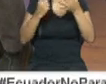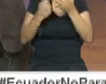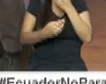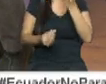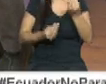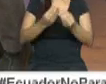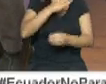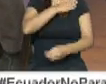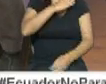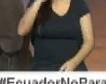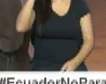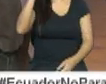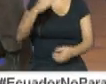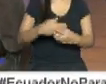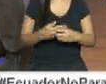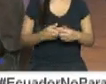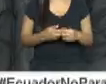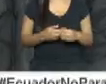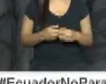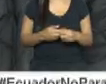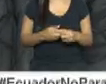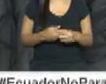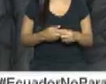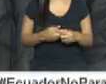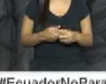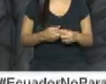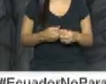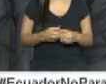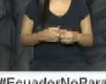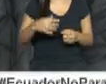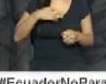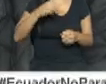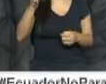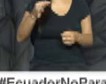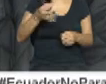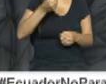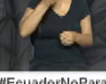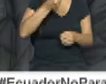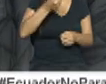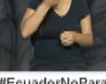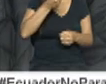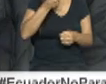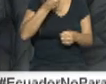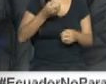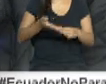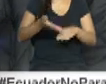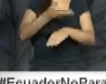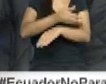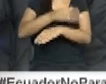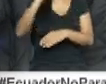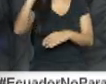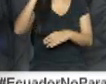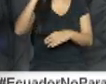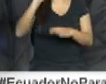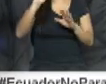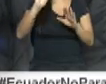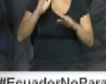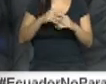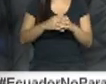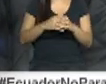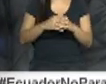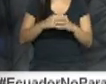Armadas? Justamente yo ayer en una entrevista en radio yo analizaba justamente eso. El poder, las Fuerzas Armadas no son una